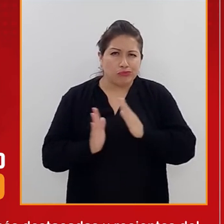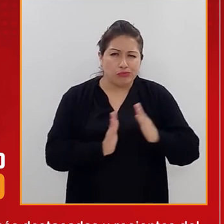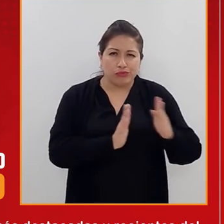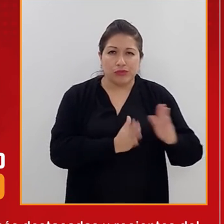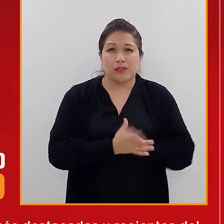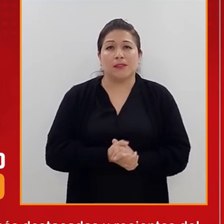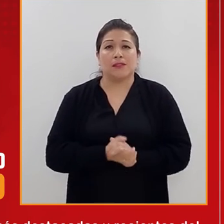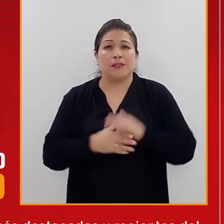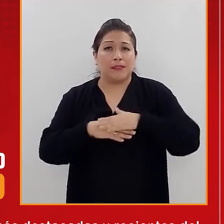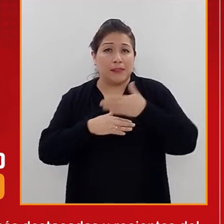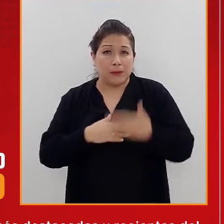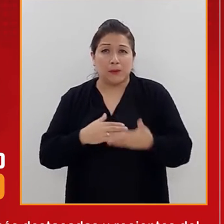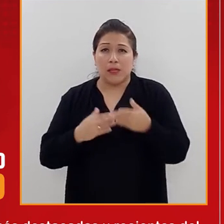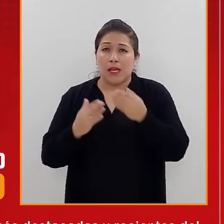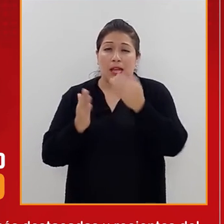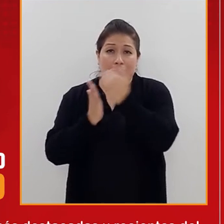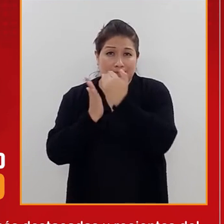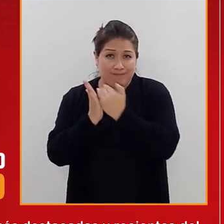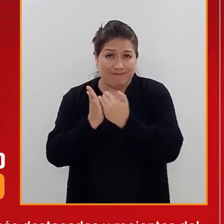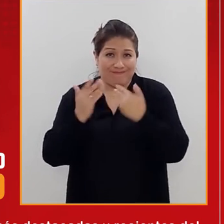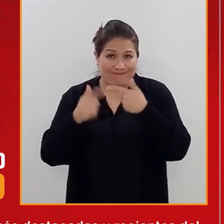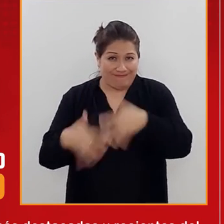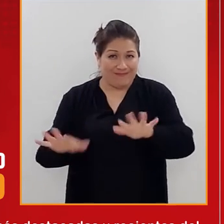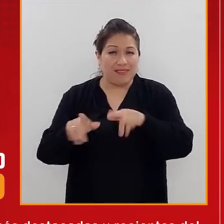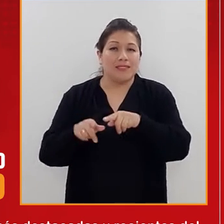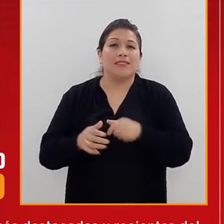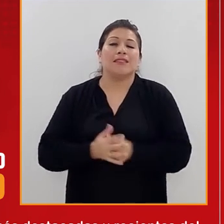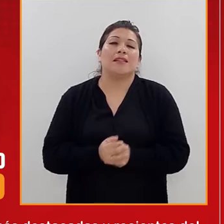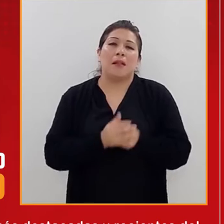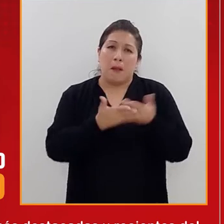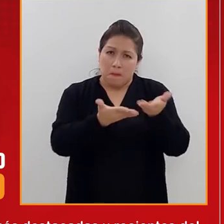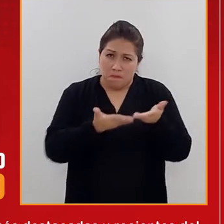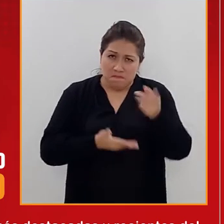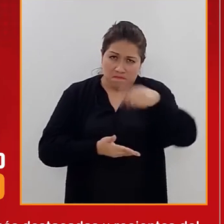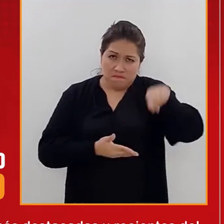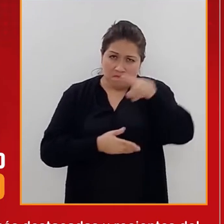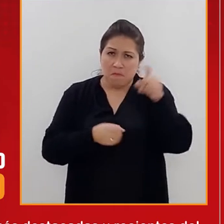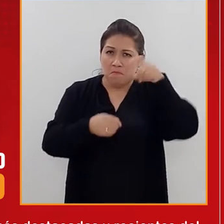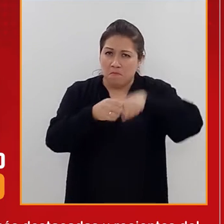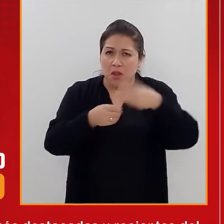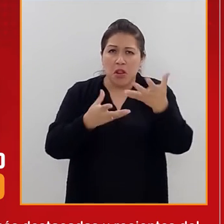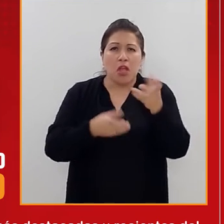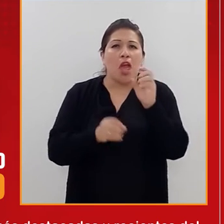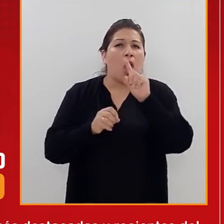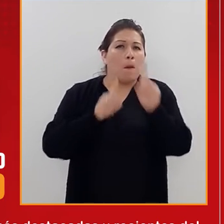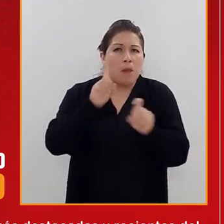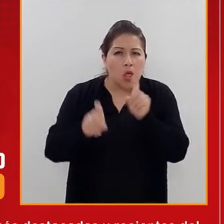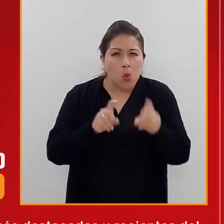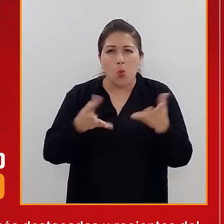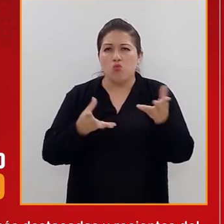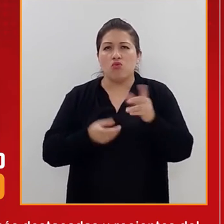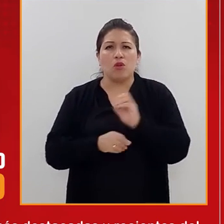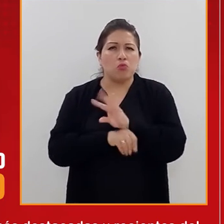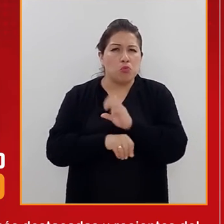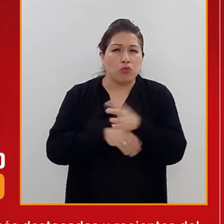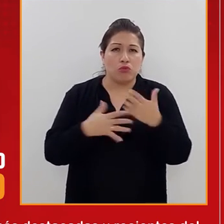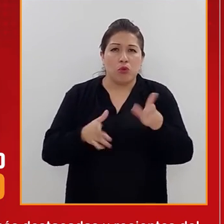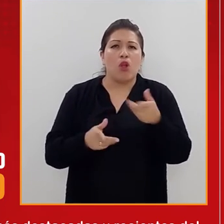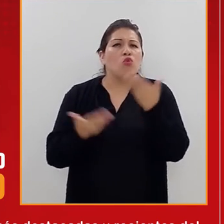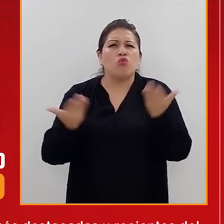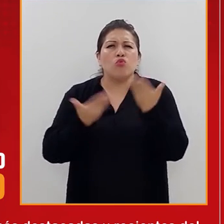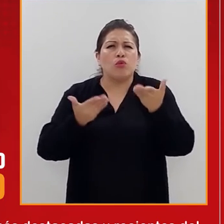ensayo. Luego de revisado este boletín, les invitamos a participar y enviar sus sugerencias, contribuciones